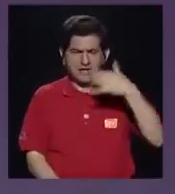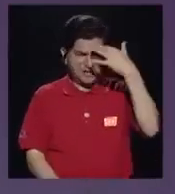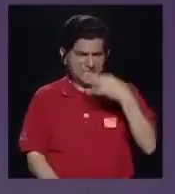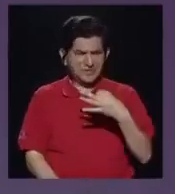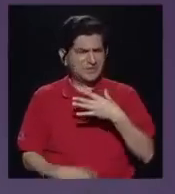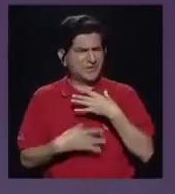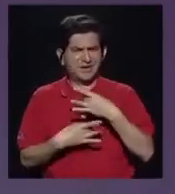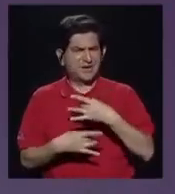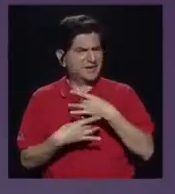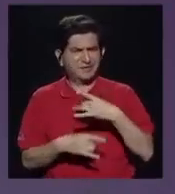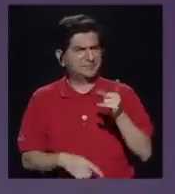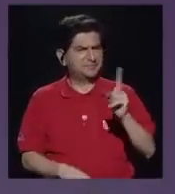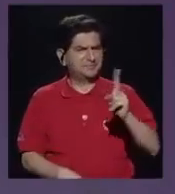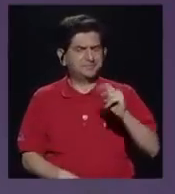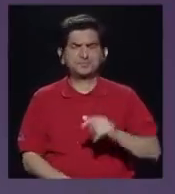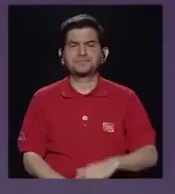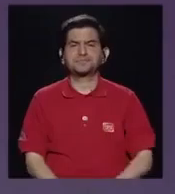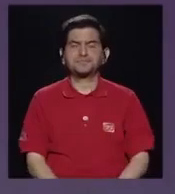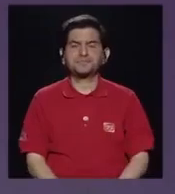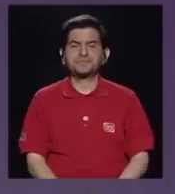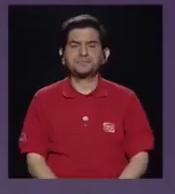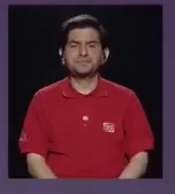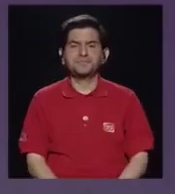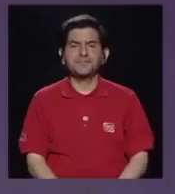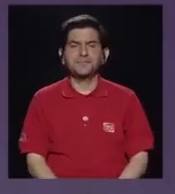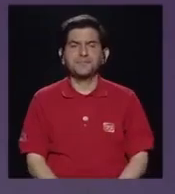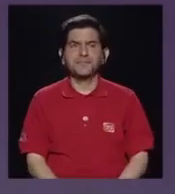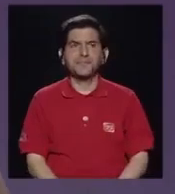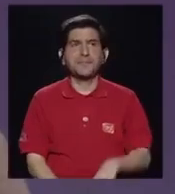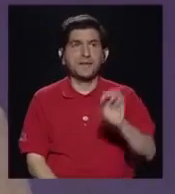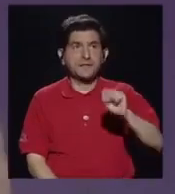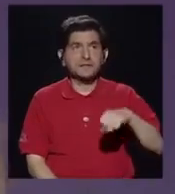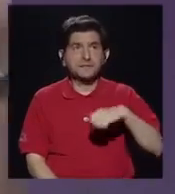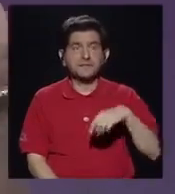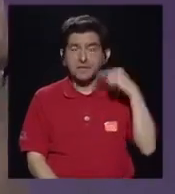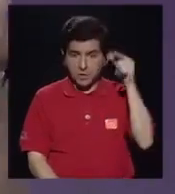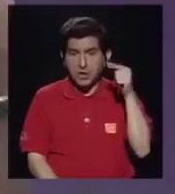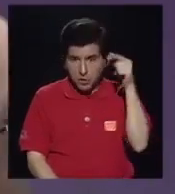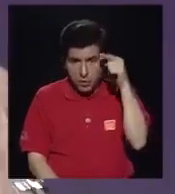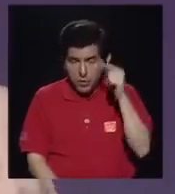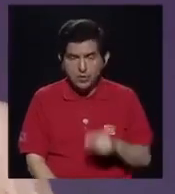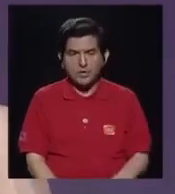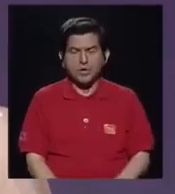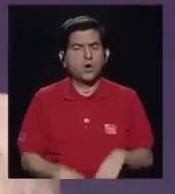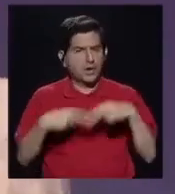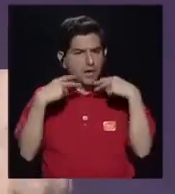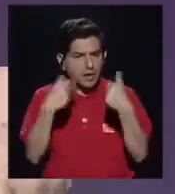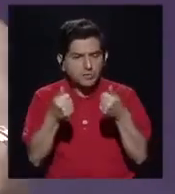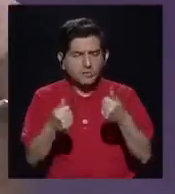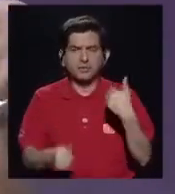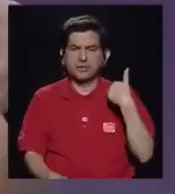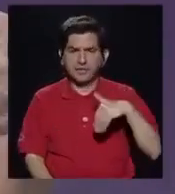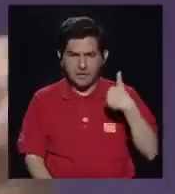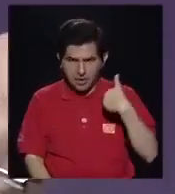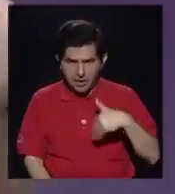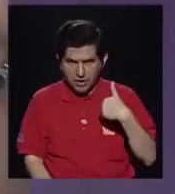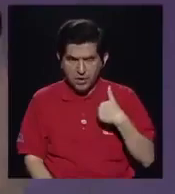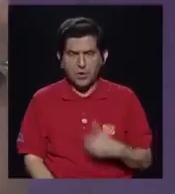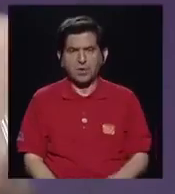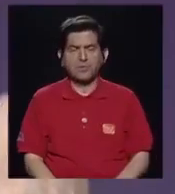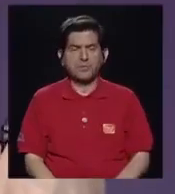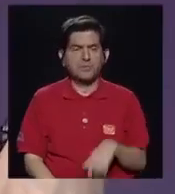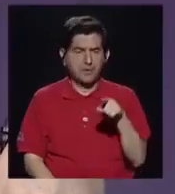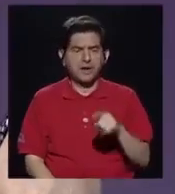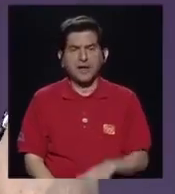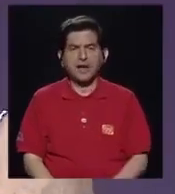interesante Sí naturalmente la la automáticamente el hombre es masculado por